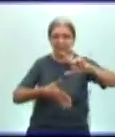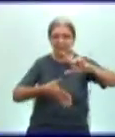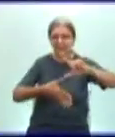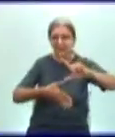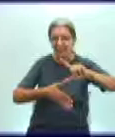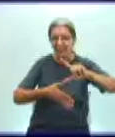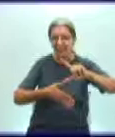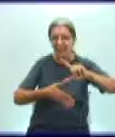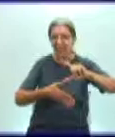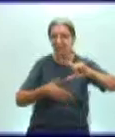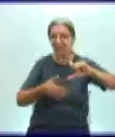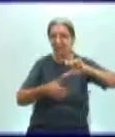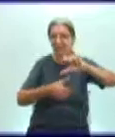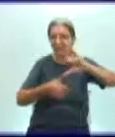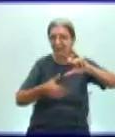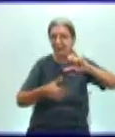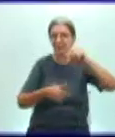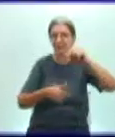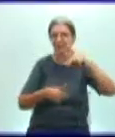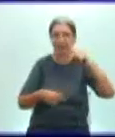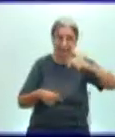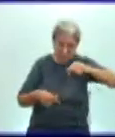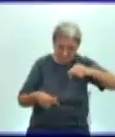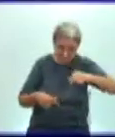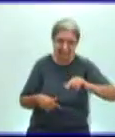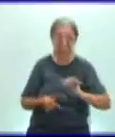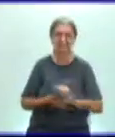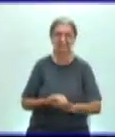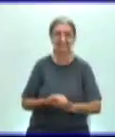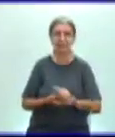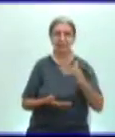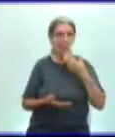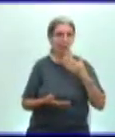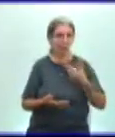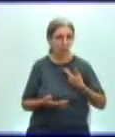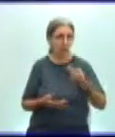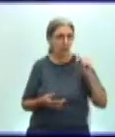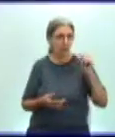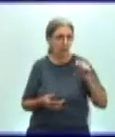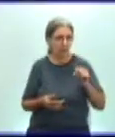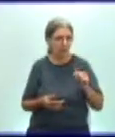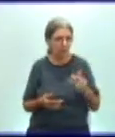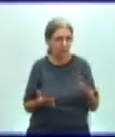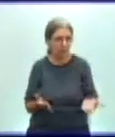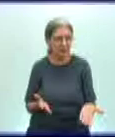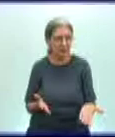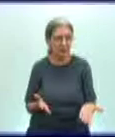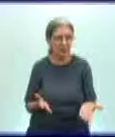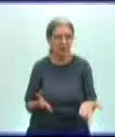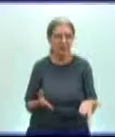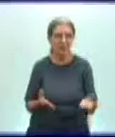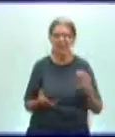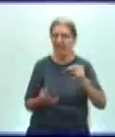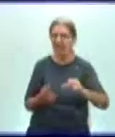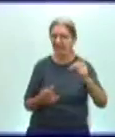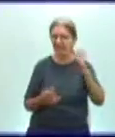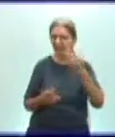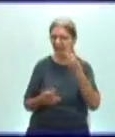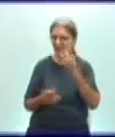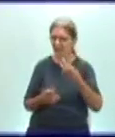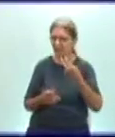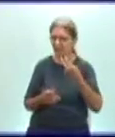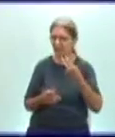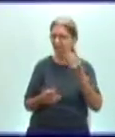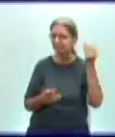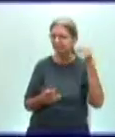y caribeño actual. Observe cómo está titulado. Usted recuerda los niveles de la lengua, ¿verdad? Desde la palabra,